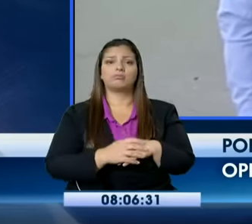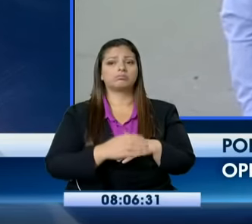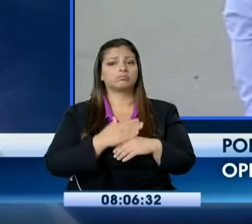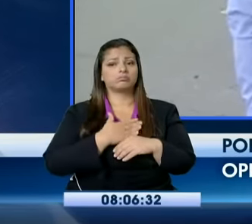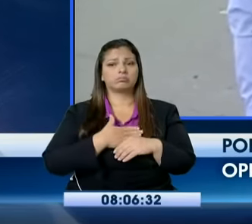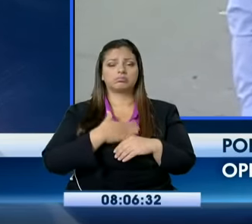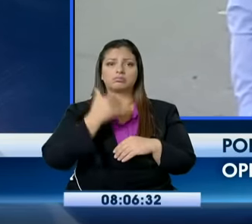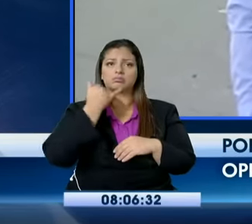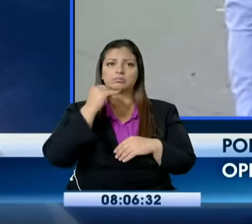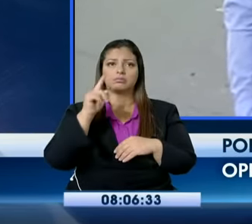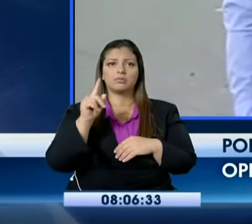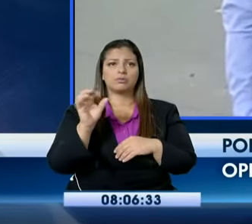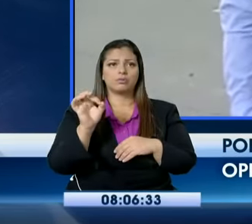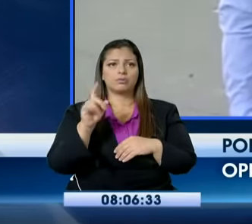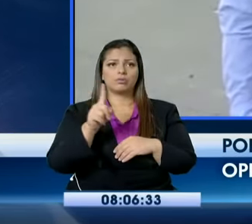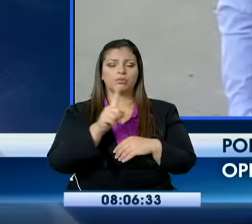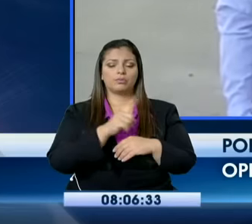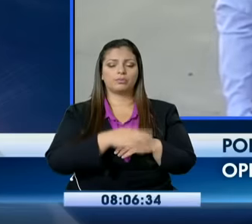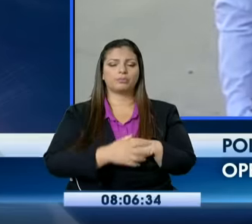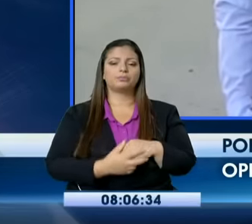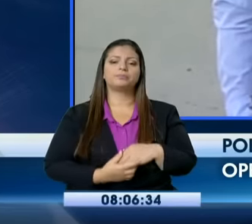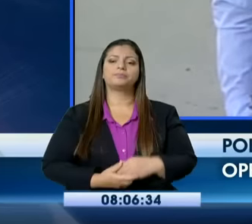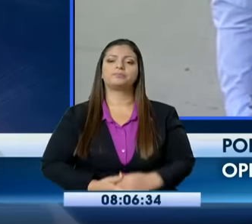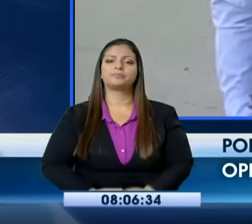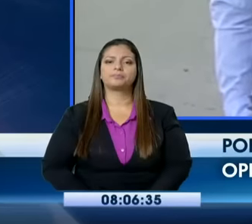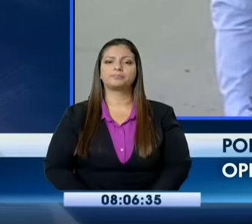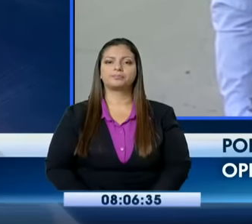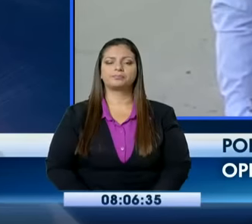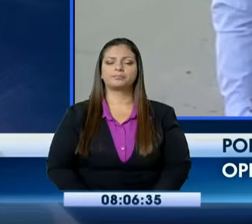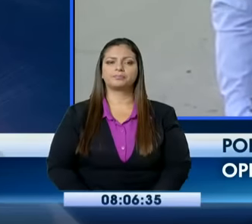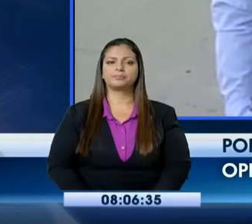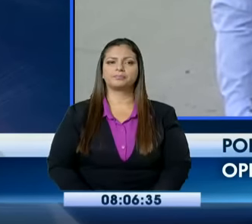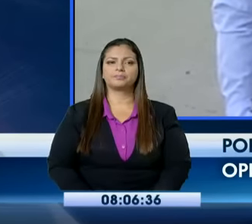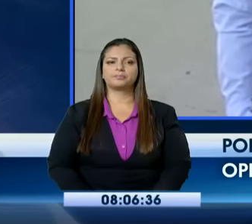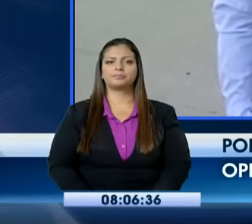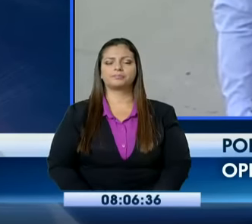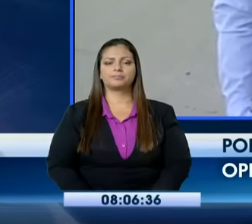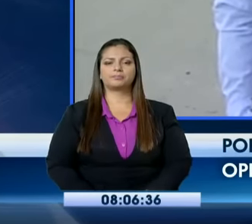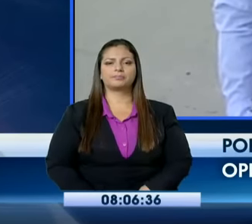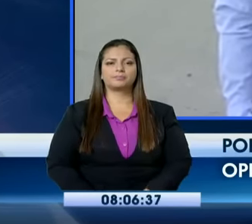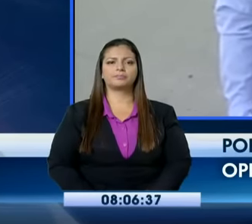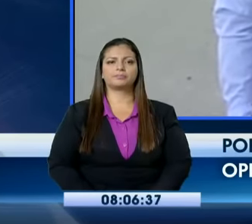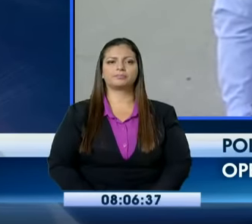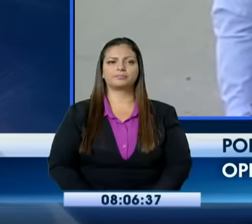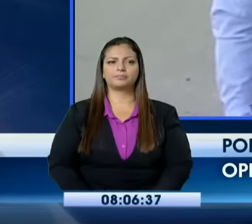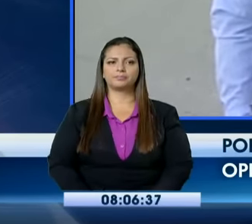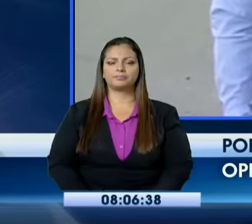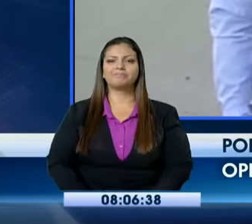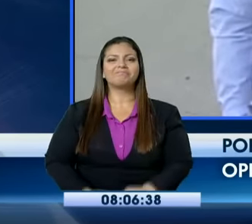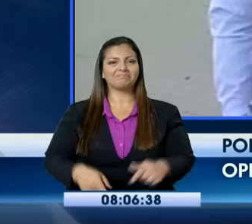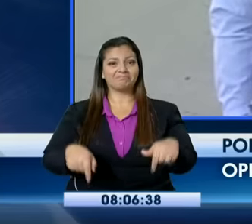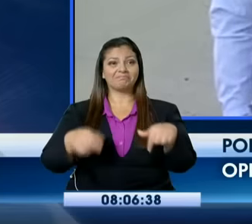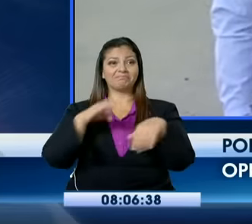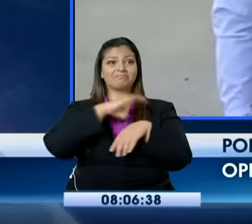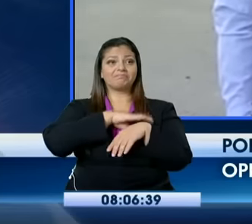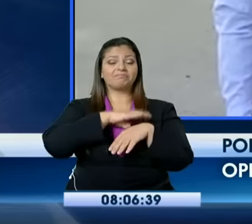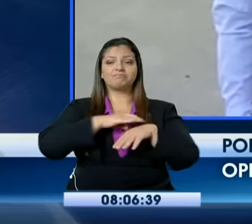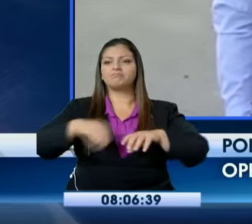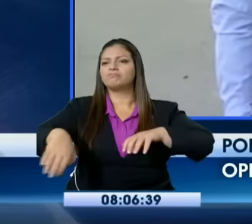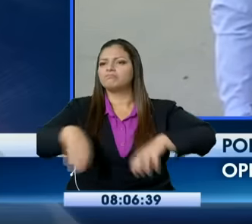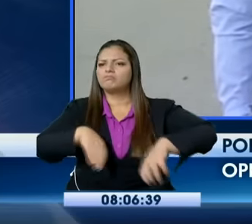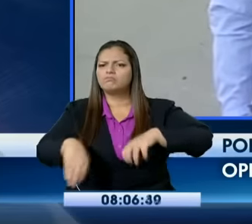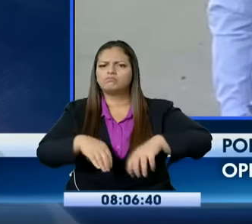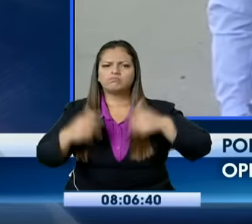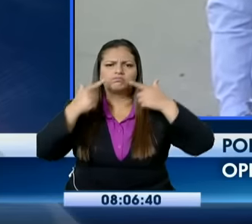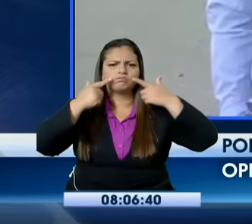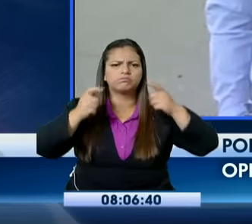o de hecho delictivo. Por supuesto que sí, definitivamente. De todas maneras, Enrique, estos operativos sirven justamente para